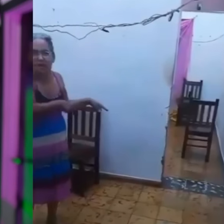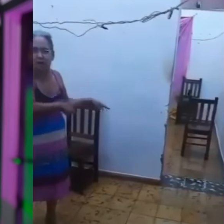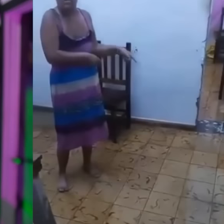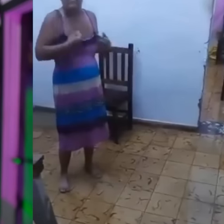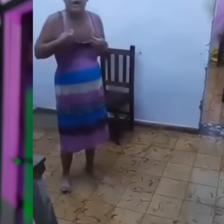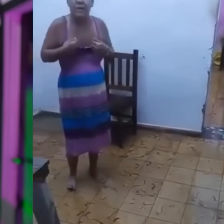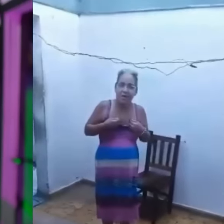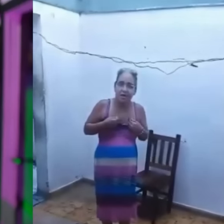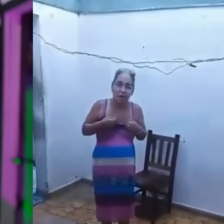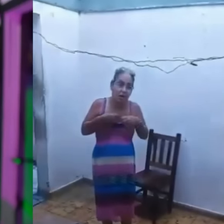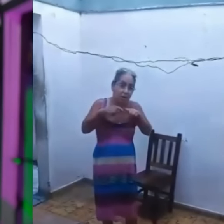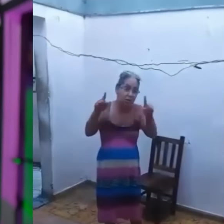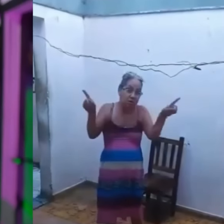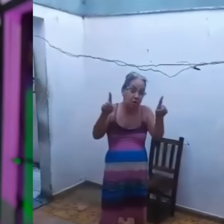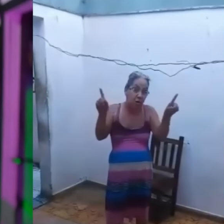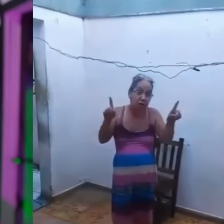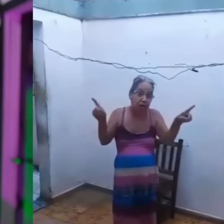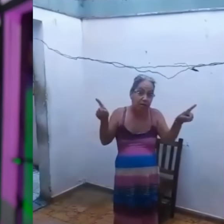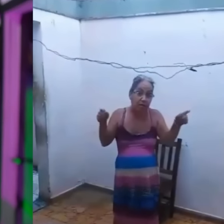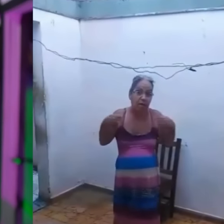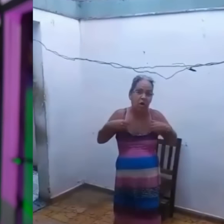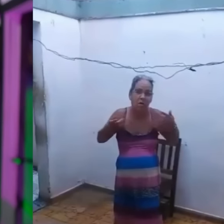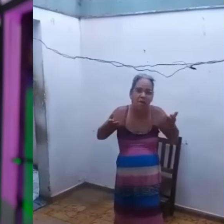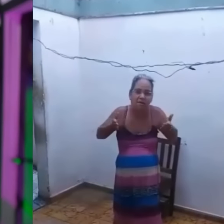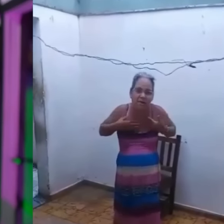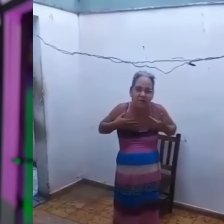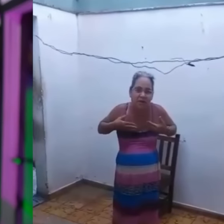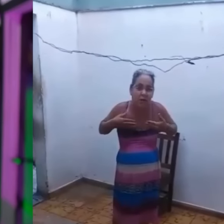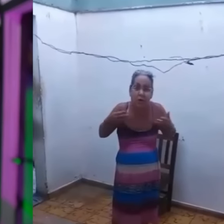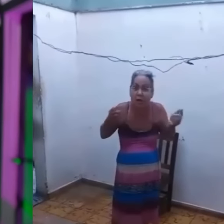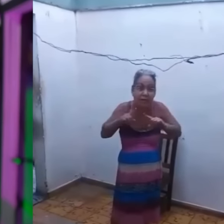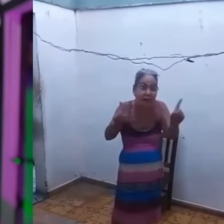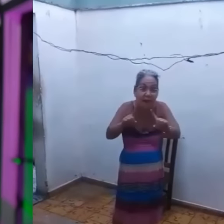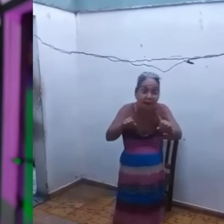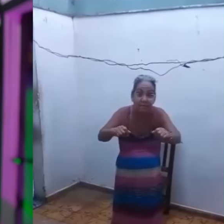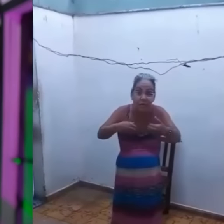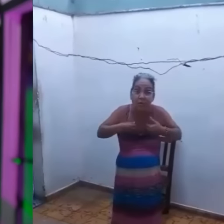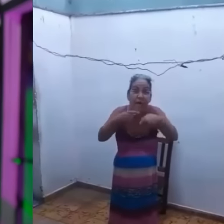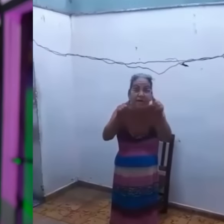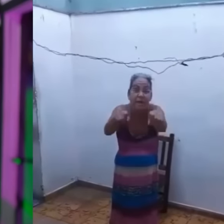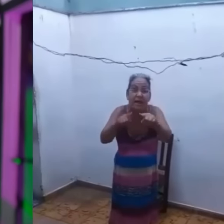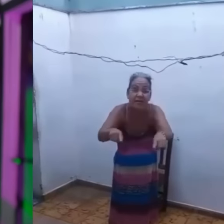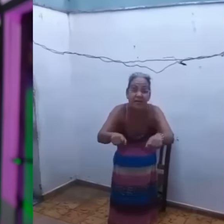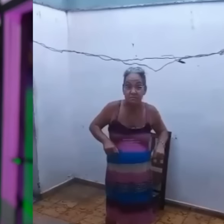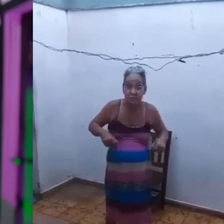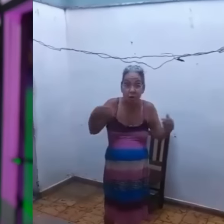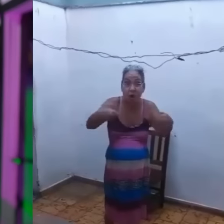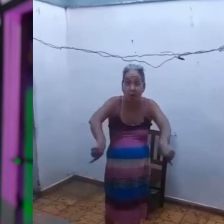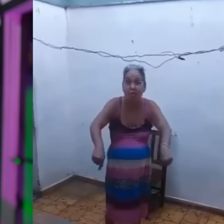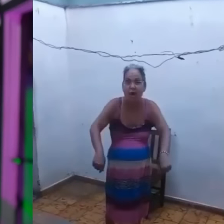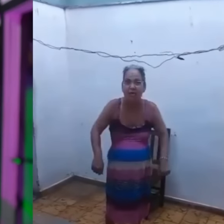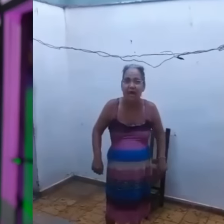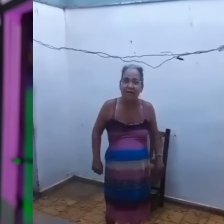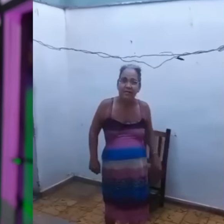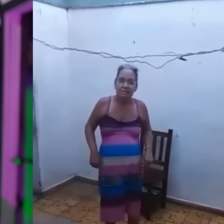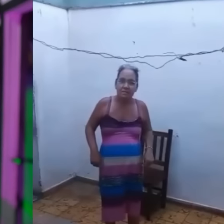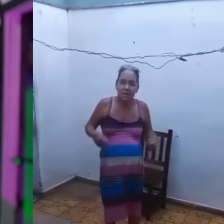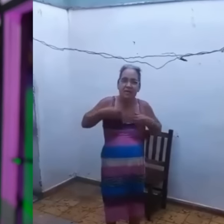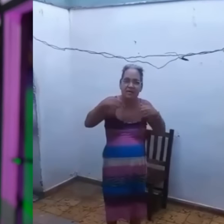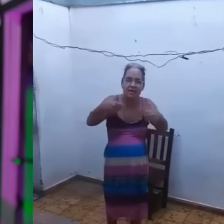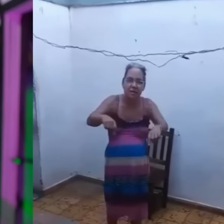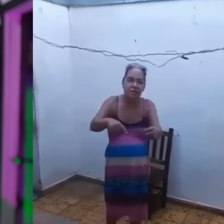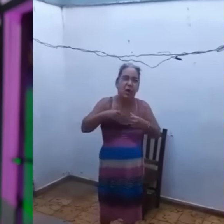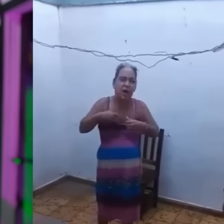presidente, mire cómo. Mírame. Quiero que el mundo entero lo vea. Y quiero que mi presidente, que no lo dejan llegar a él, no me dejan llegar a ti. Tú veas cómo está esta casa.